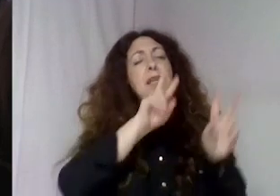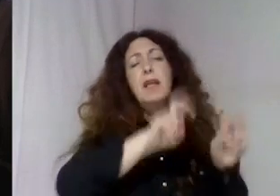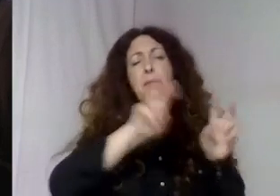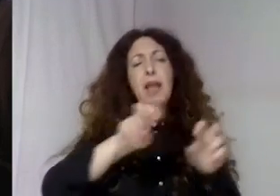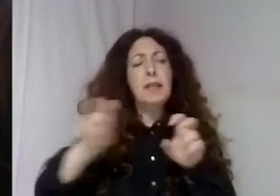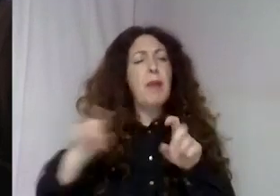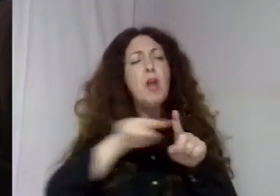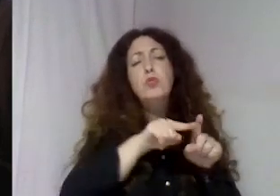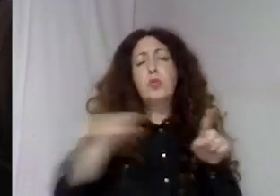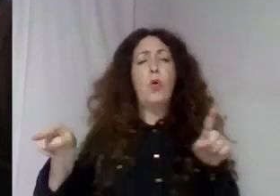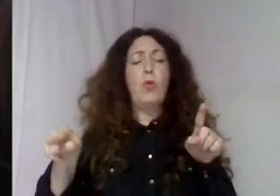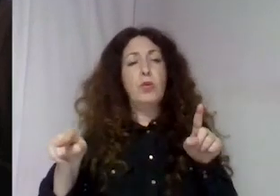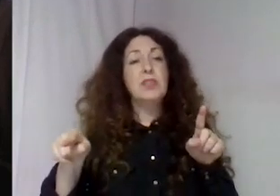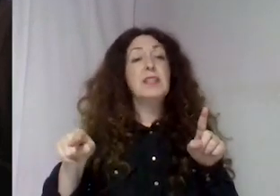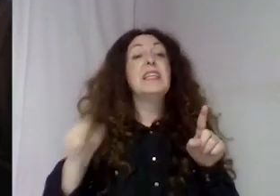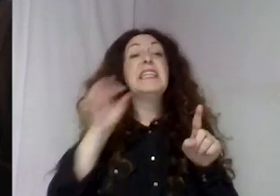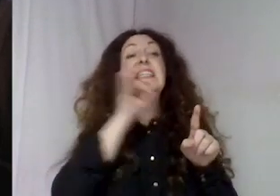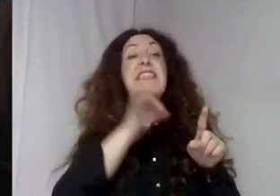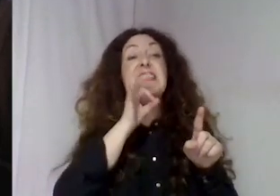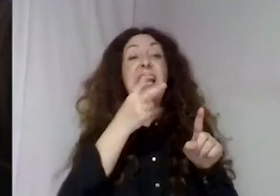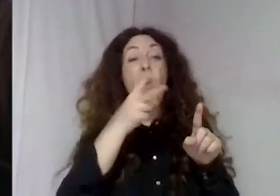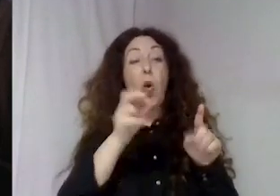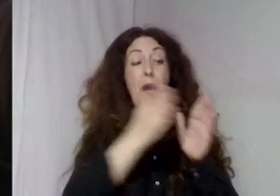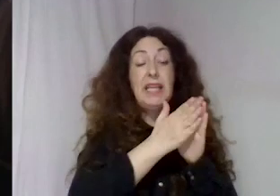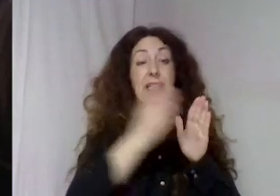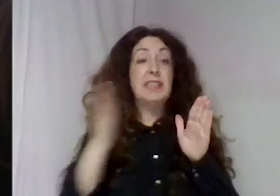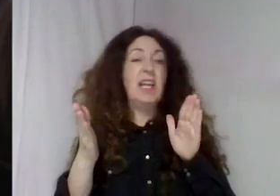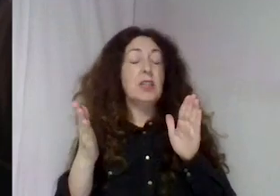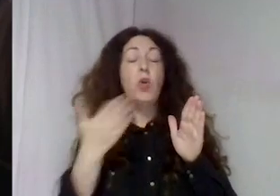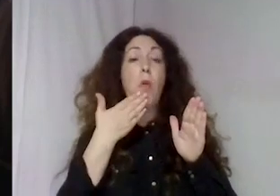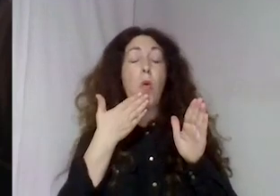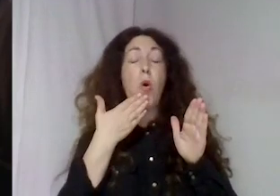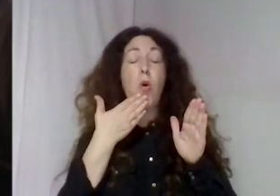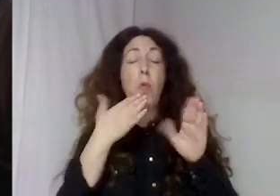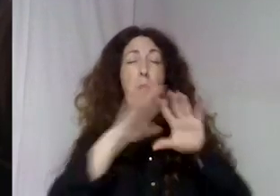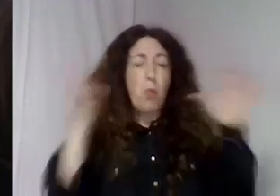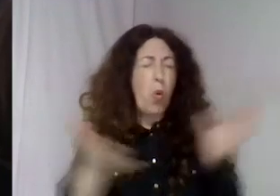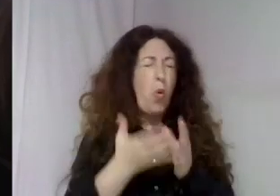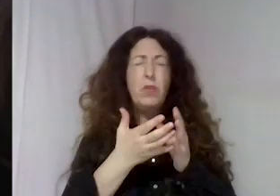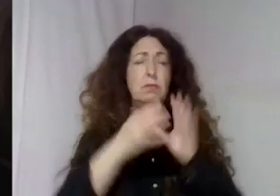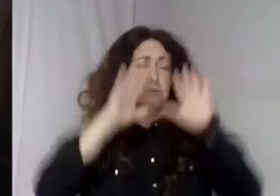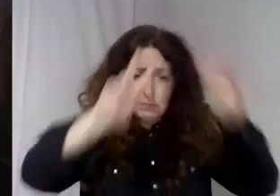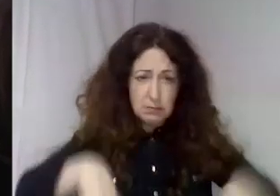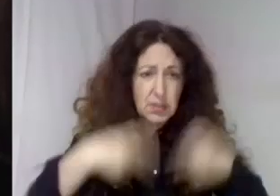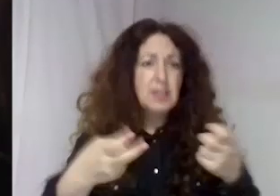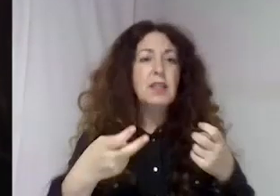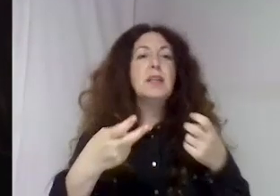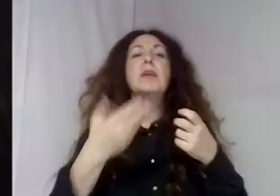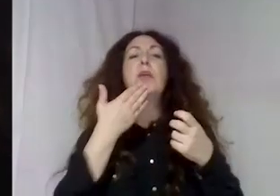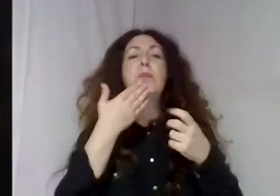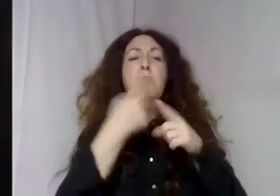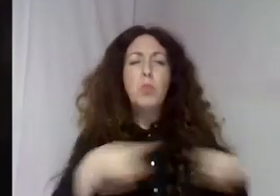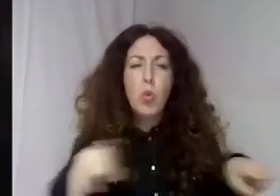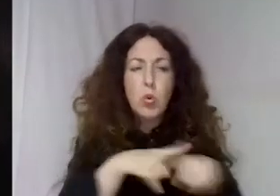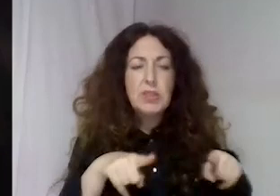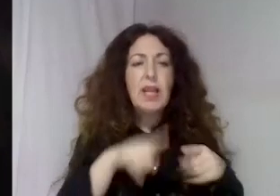manejo superficial de los asuntos para tratar de entendernos en un momento en el que es muy difícil realmente entender la complejidad,